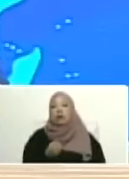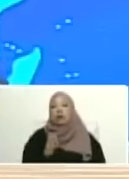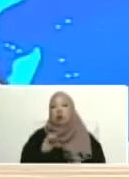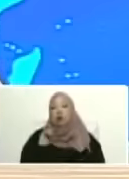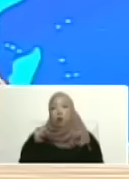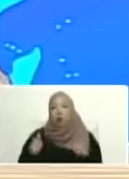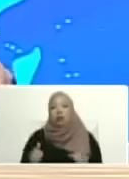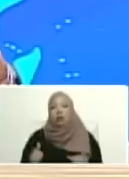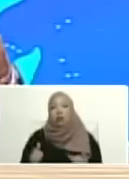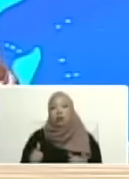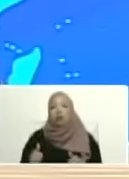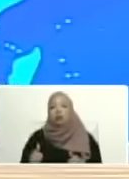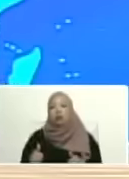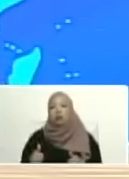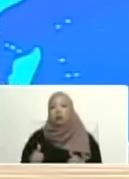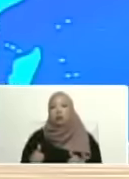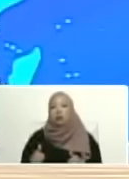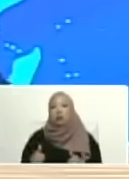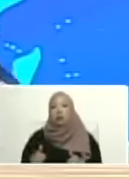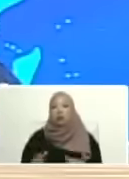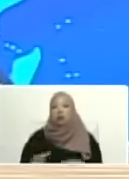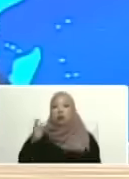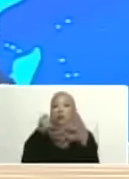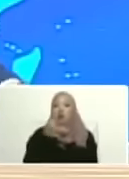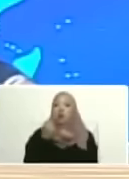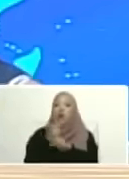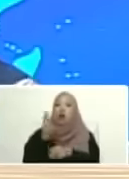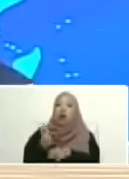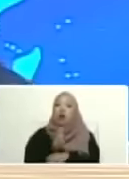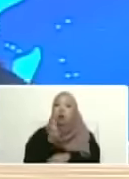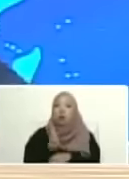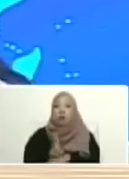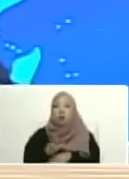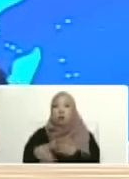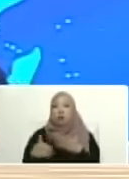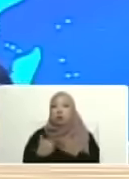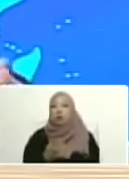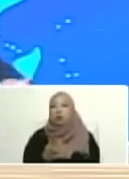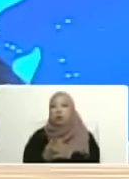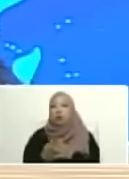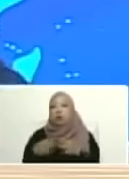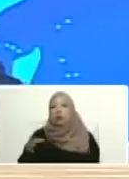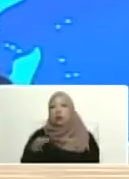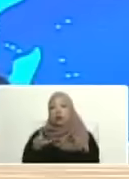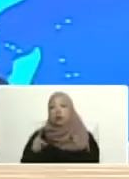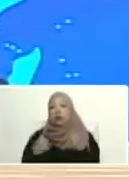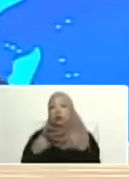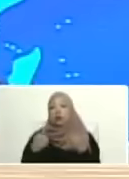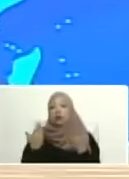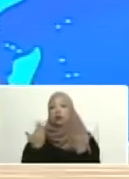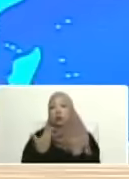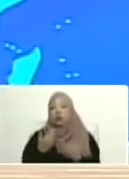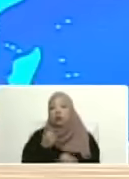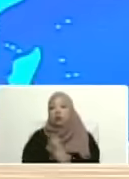empieza, si me lo permiten ustedes, un sexto momento histórico.